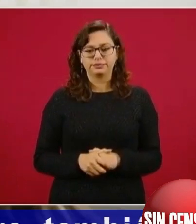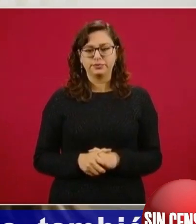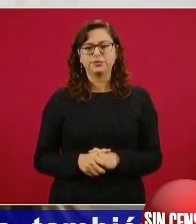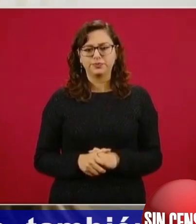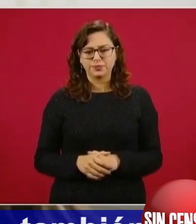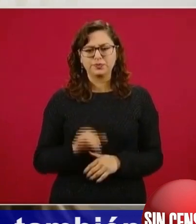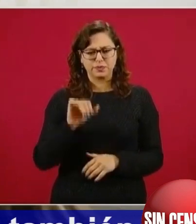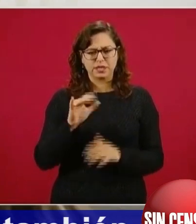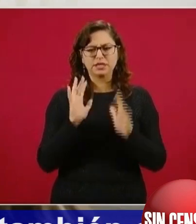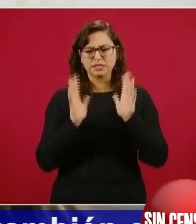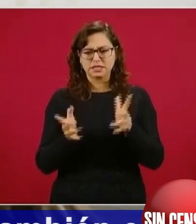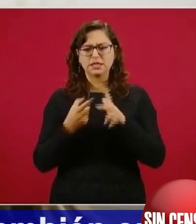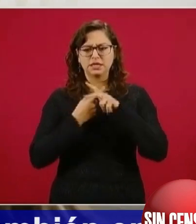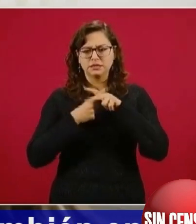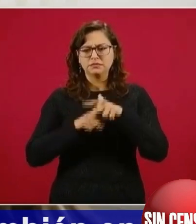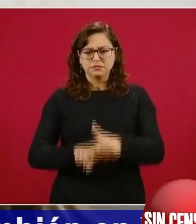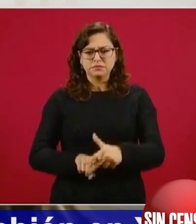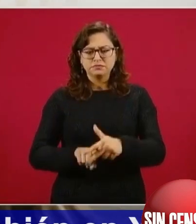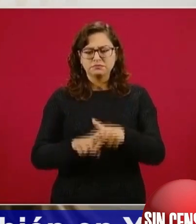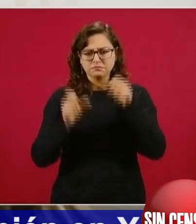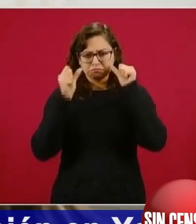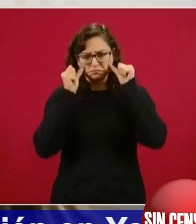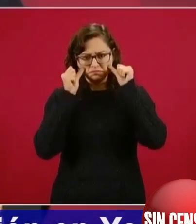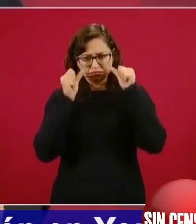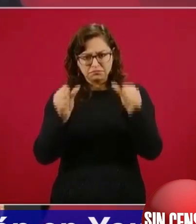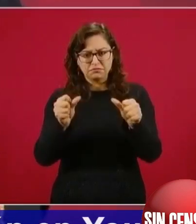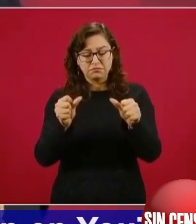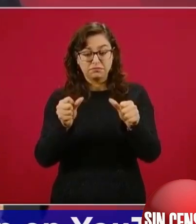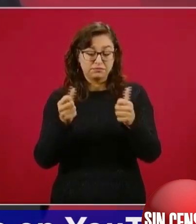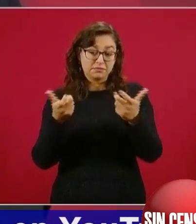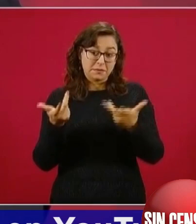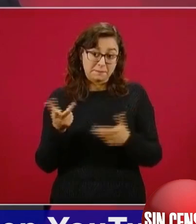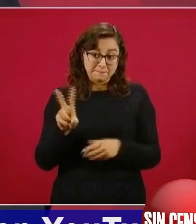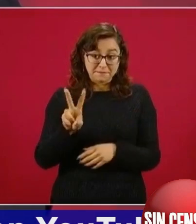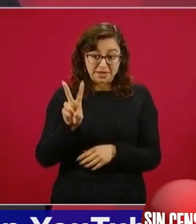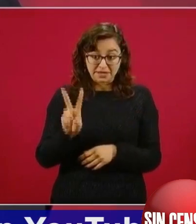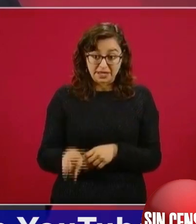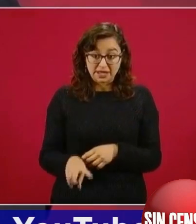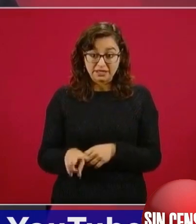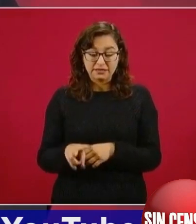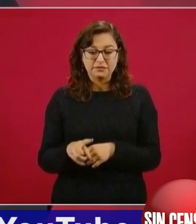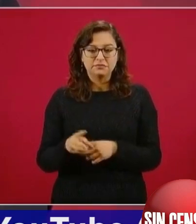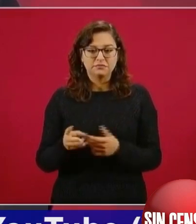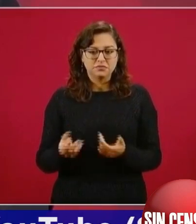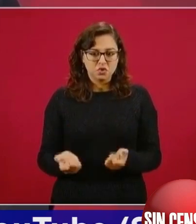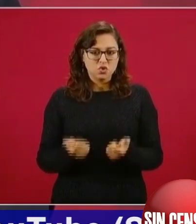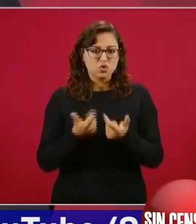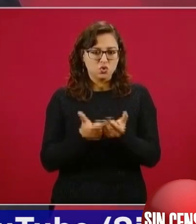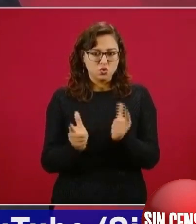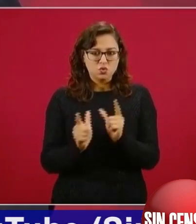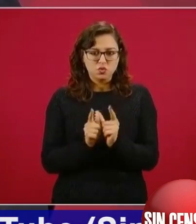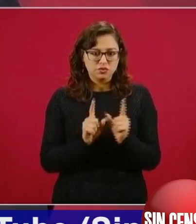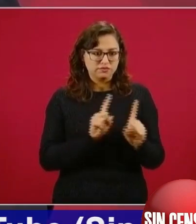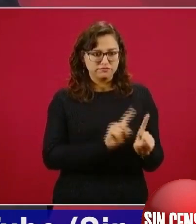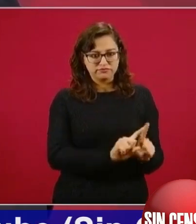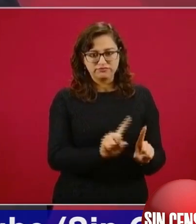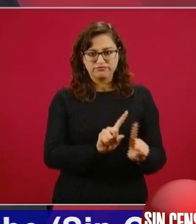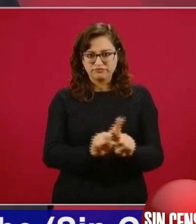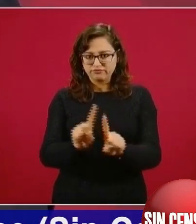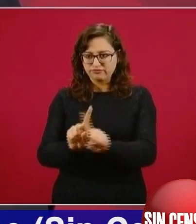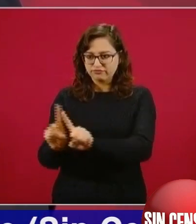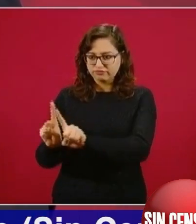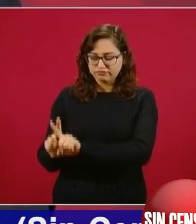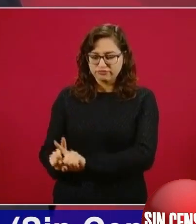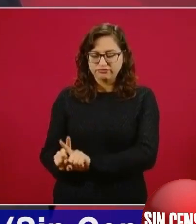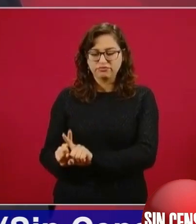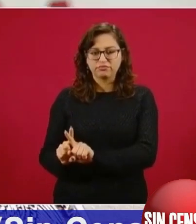atendiendo este asunto y la verdad habían grupos o hay grupos